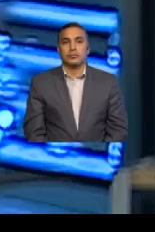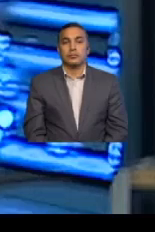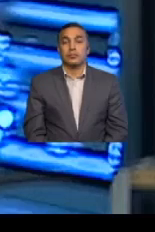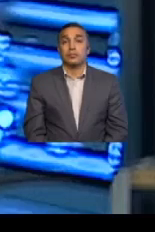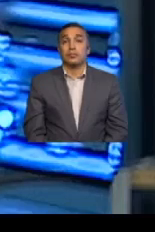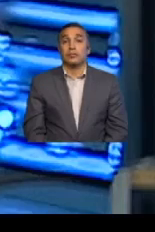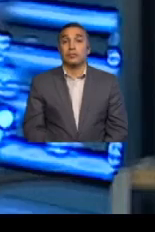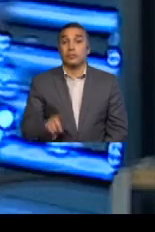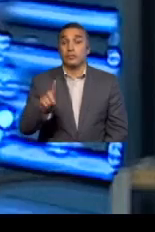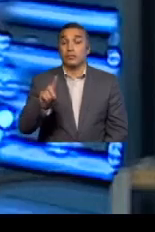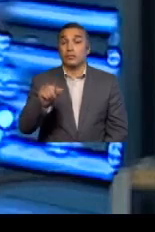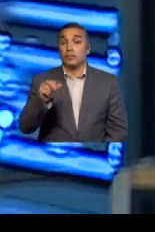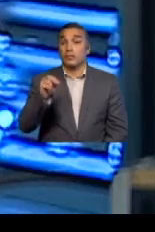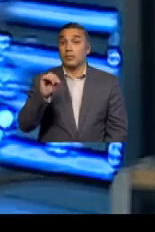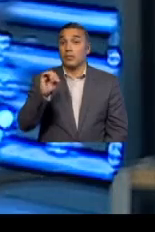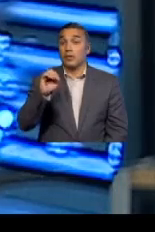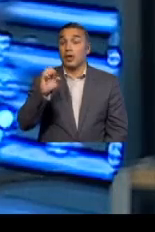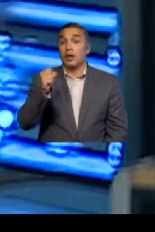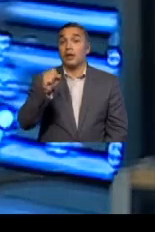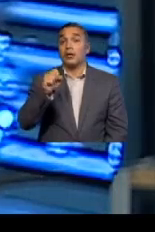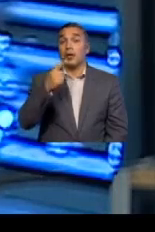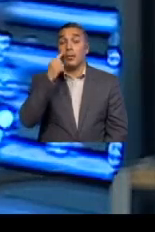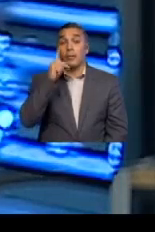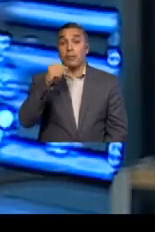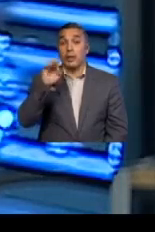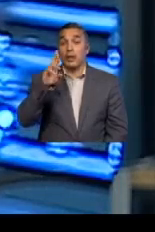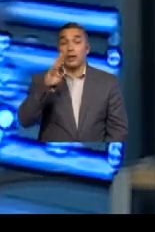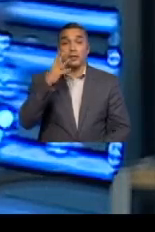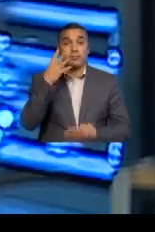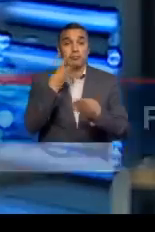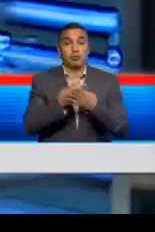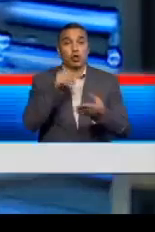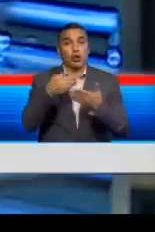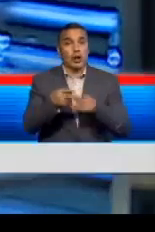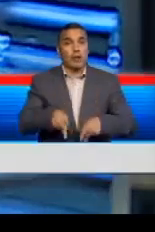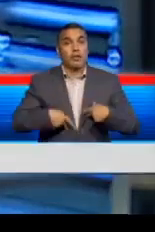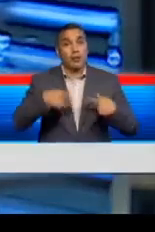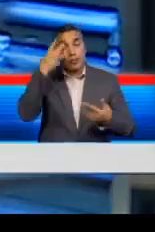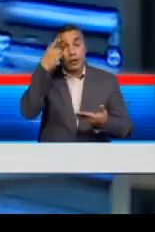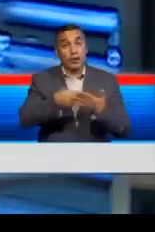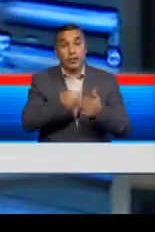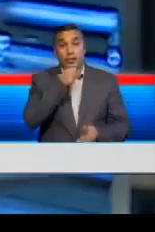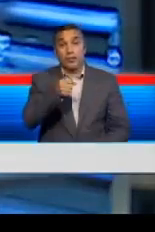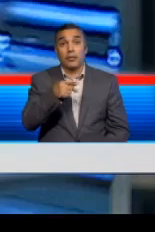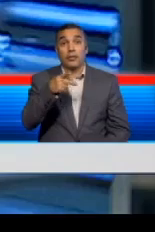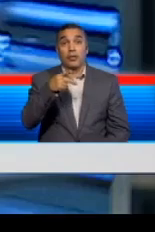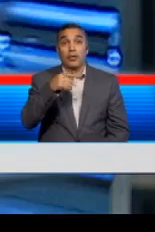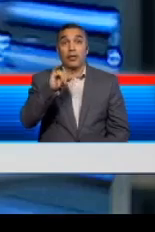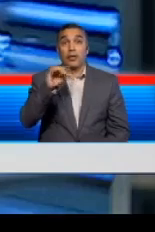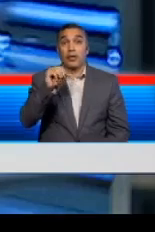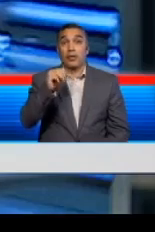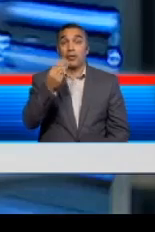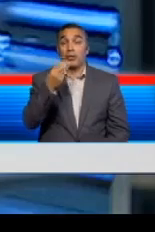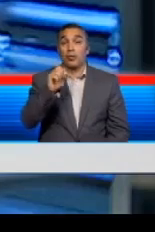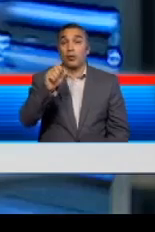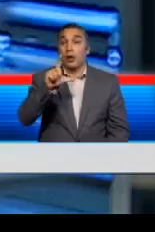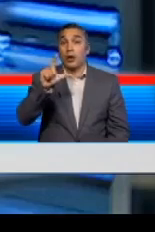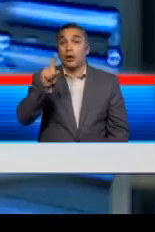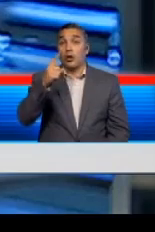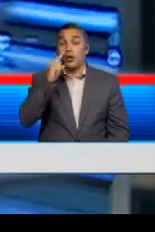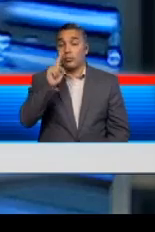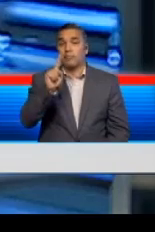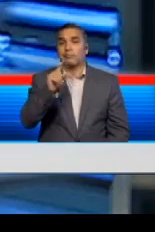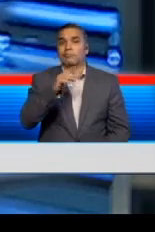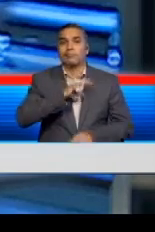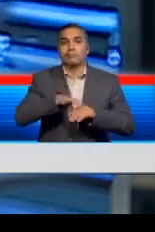El danés Peter Madsen, condenado a cadena perpetua por el crimen de la periodista sueca Kim Wall en un submarino artesanal,